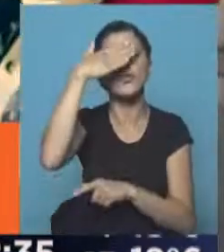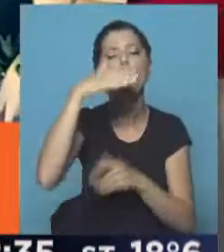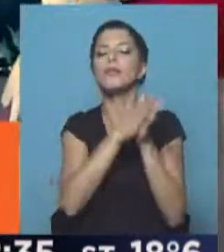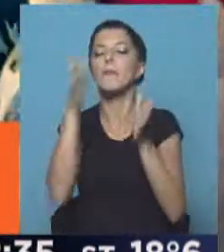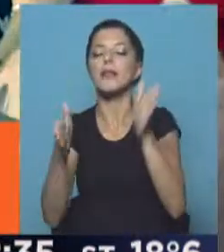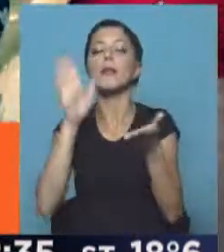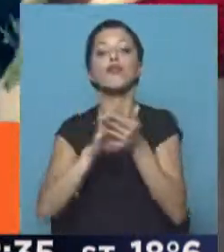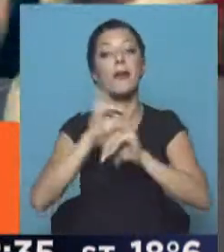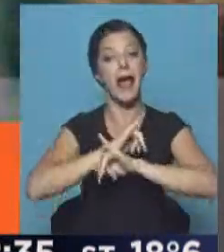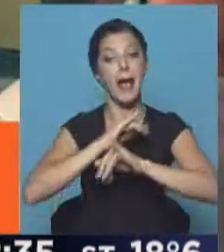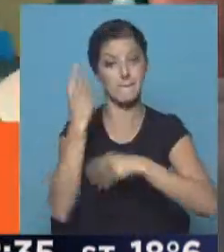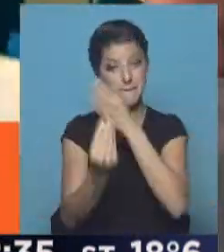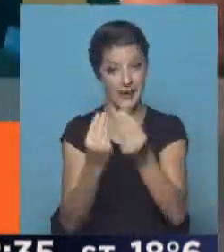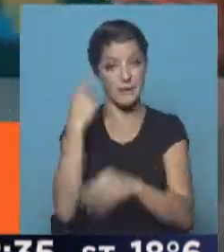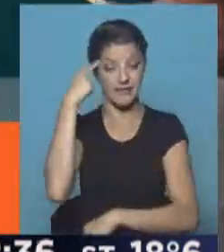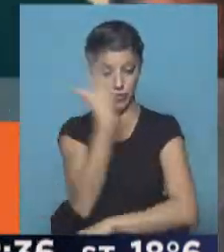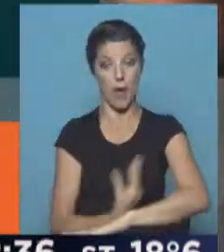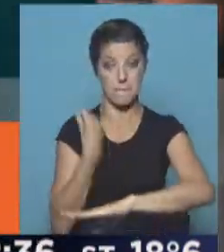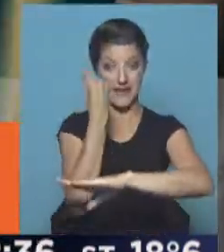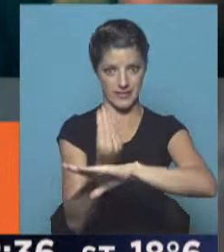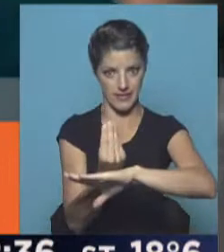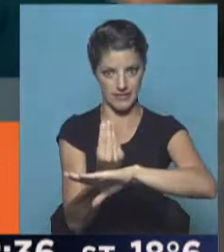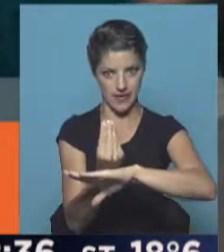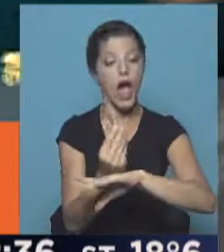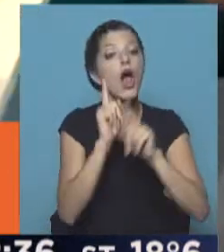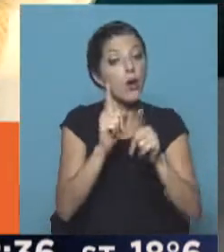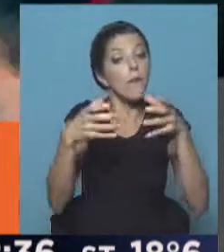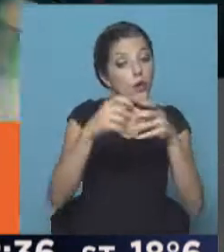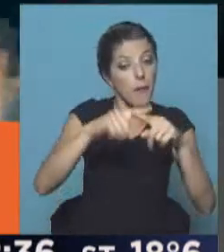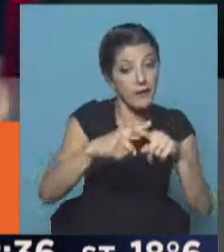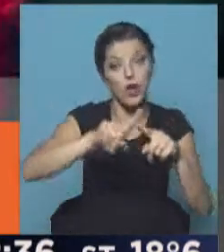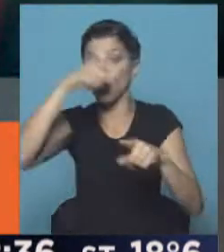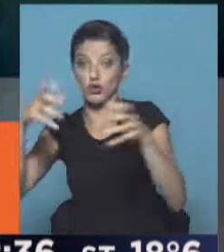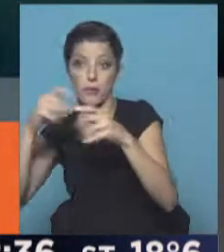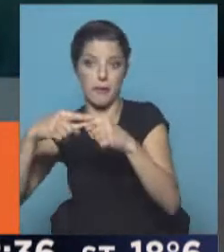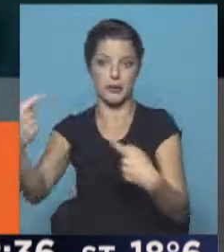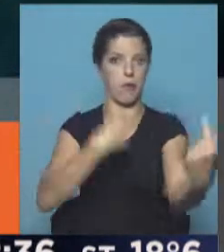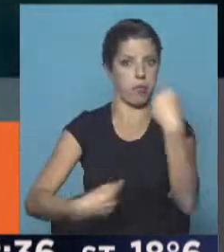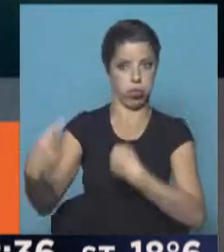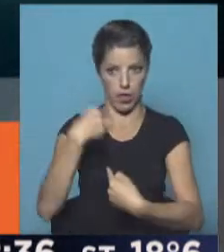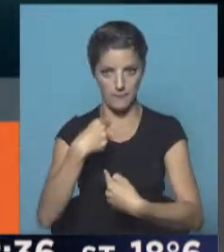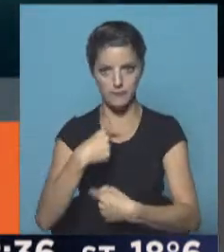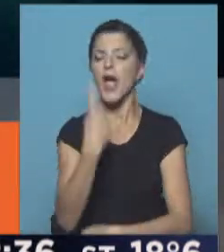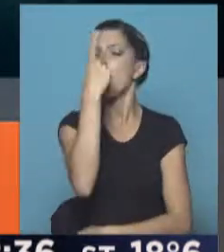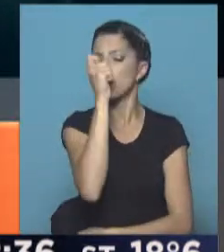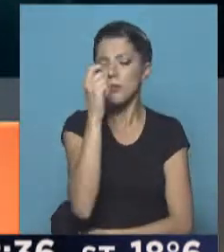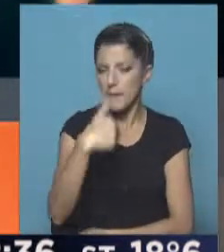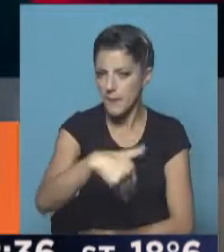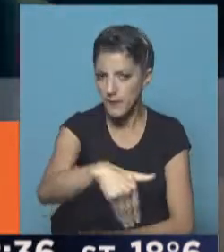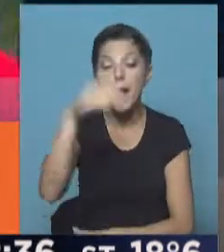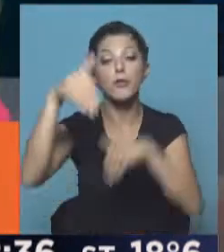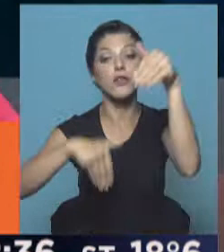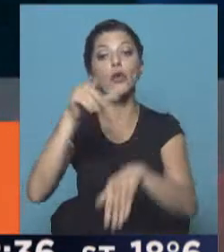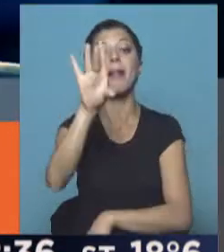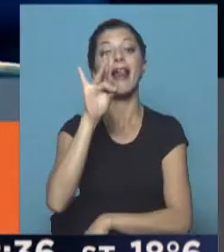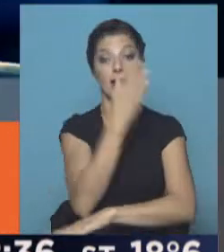campaña electoral rumbo a la Casa Blanca, vapuleado por propios y extraños. A menos de un mes de las elecciones presidenciales en Estados